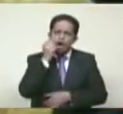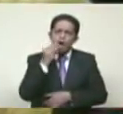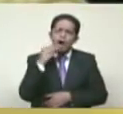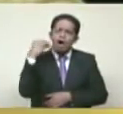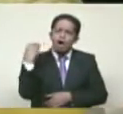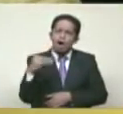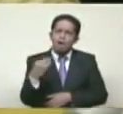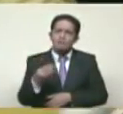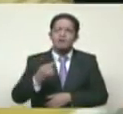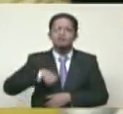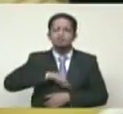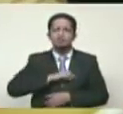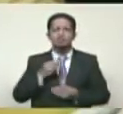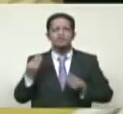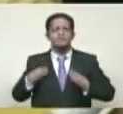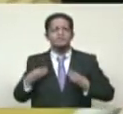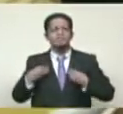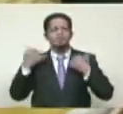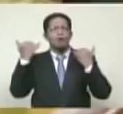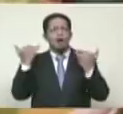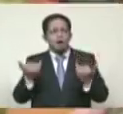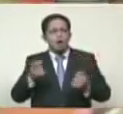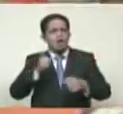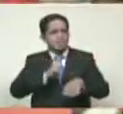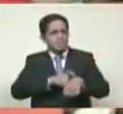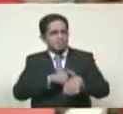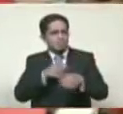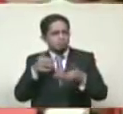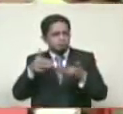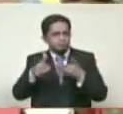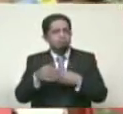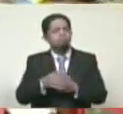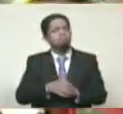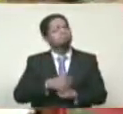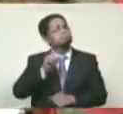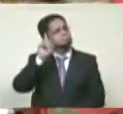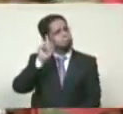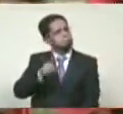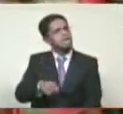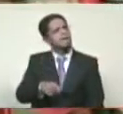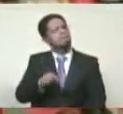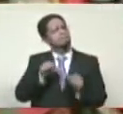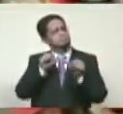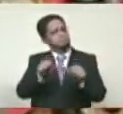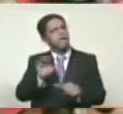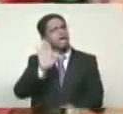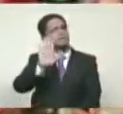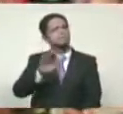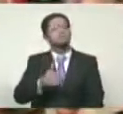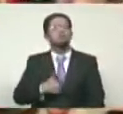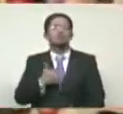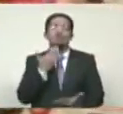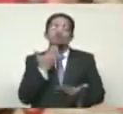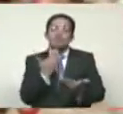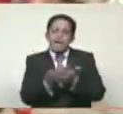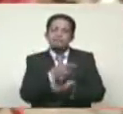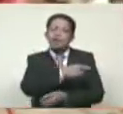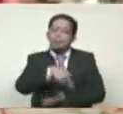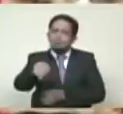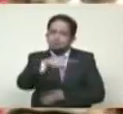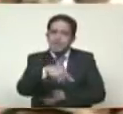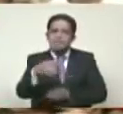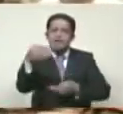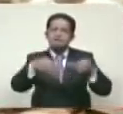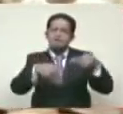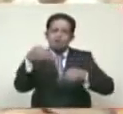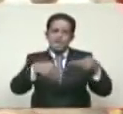estamos viviendo tiempos de historia. Sigamos así. Les doy las gracias por haber votado por este humilde obrero